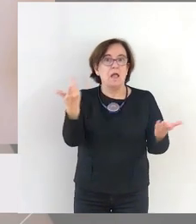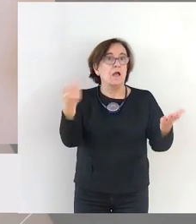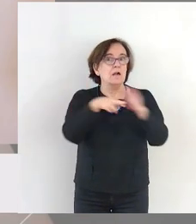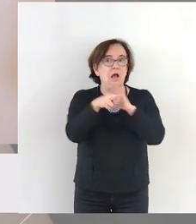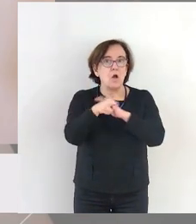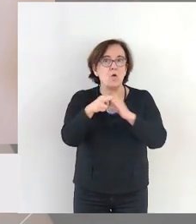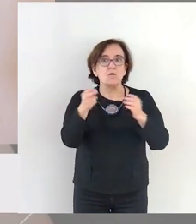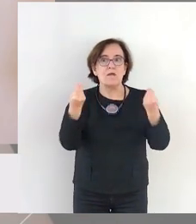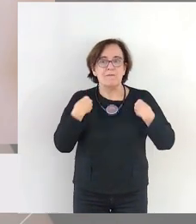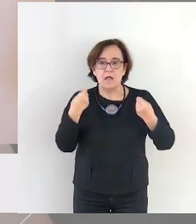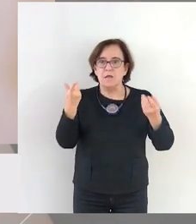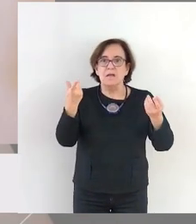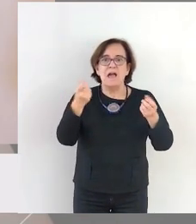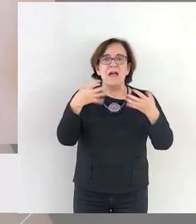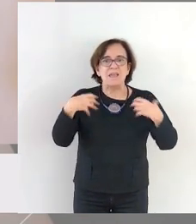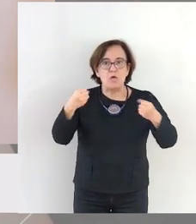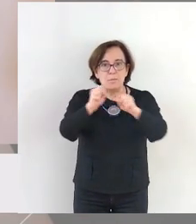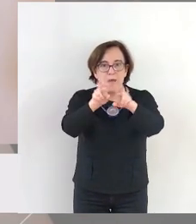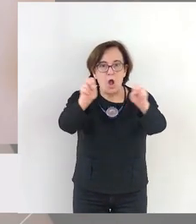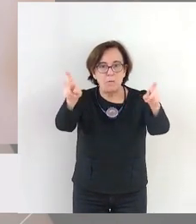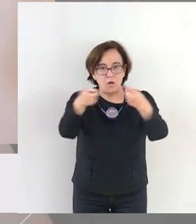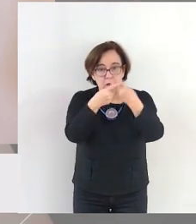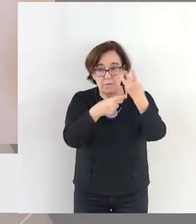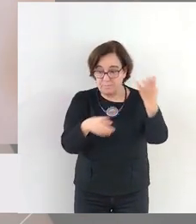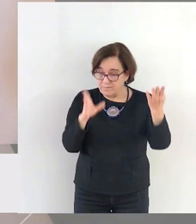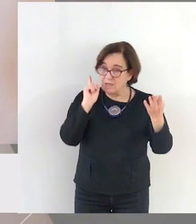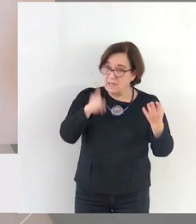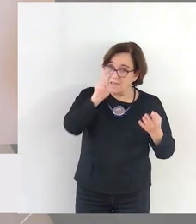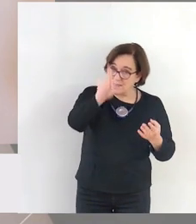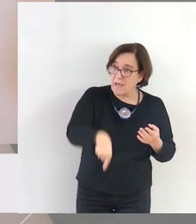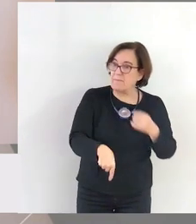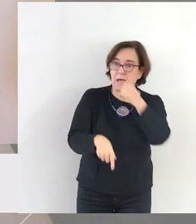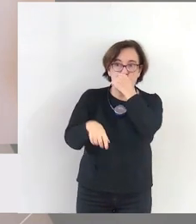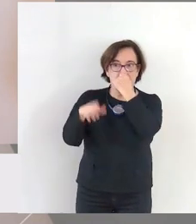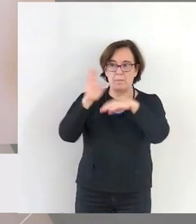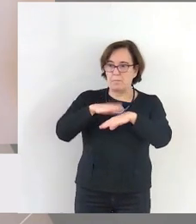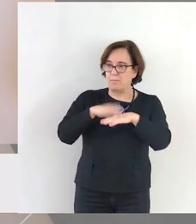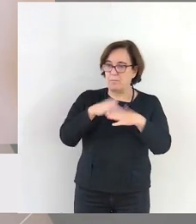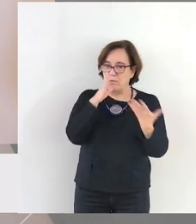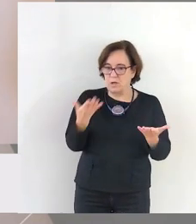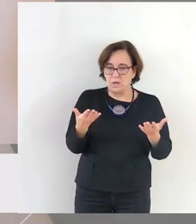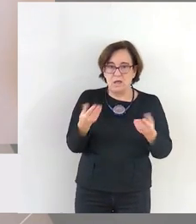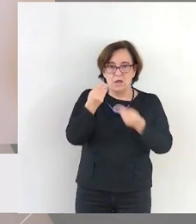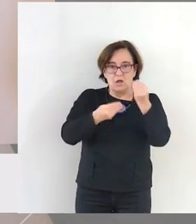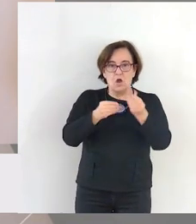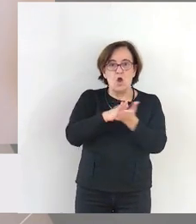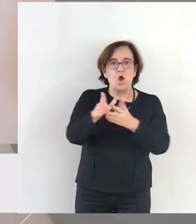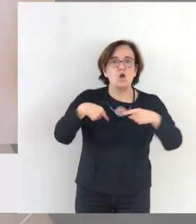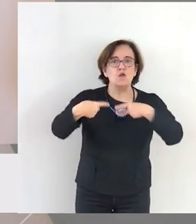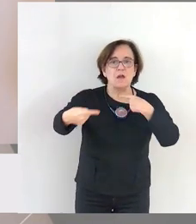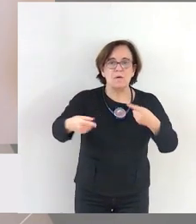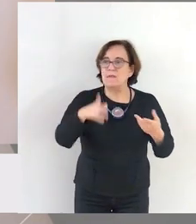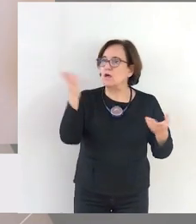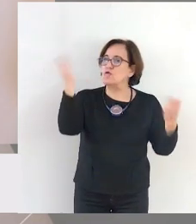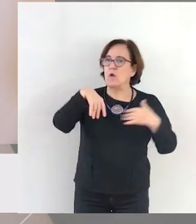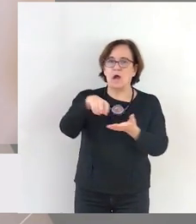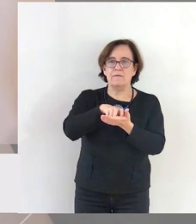perento de salud y un largo etcétera lo Es sobre todo porque la gravedad y extensión de sus efectos no no dejan